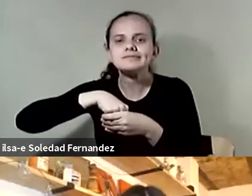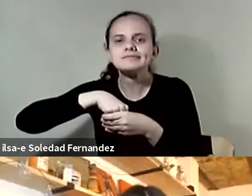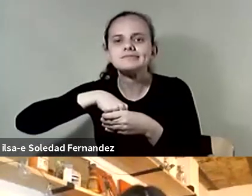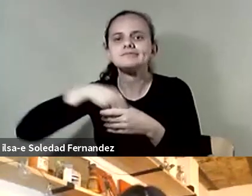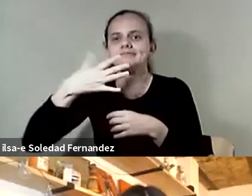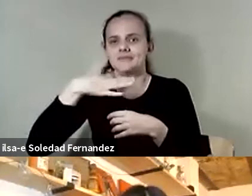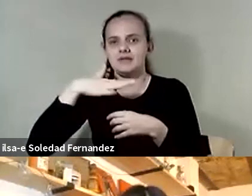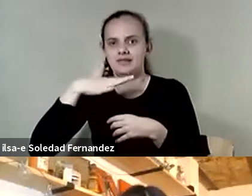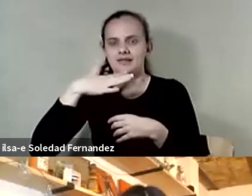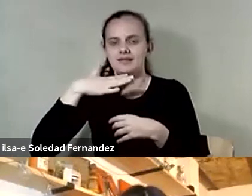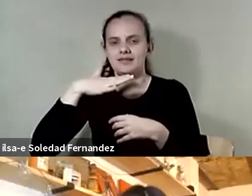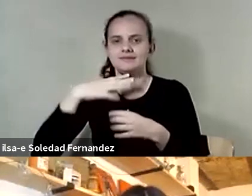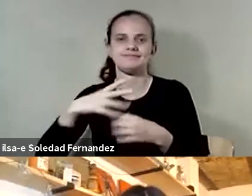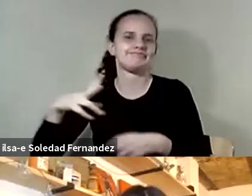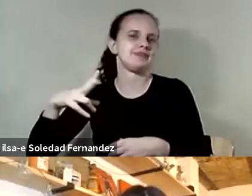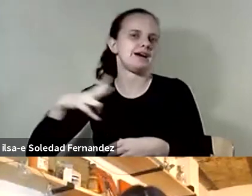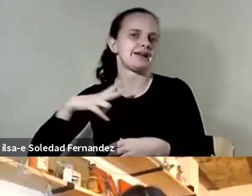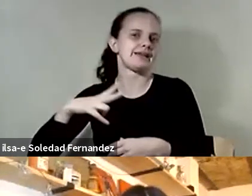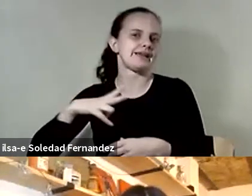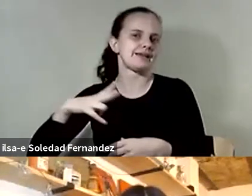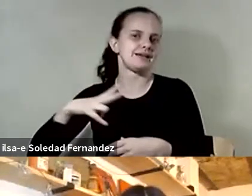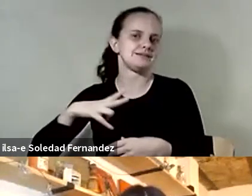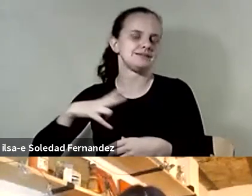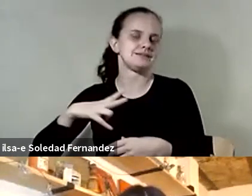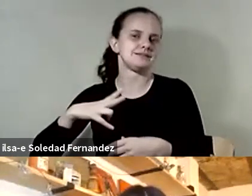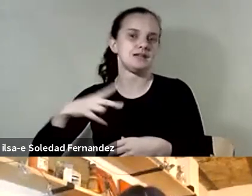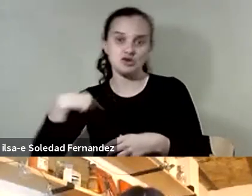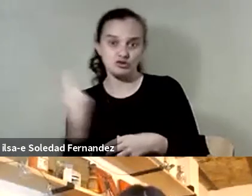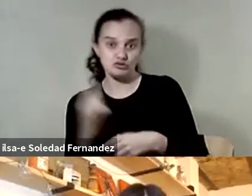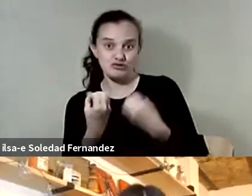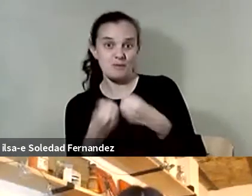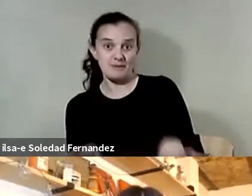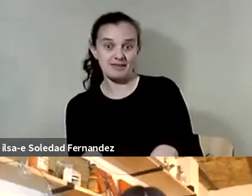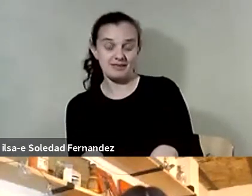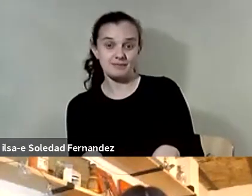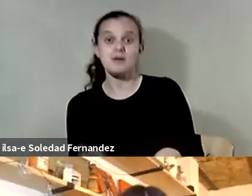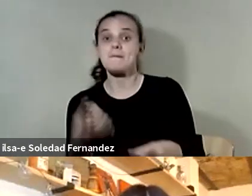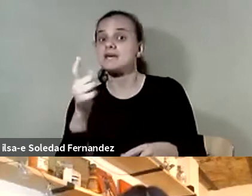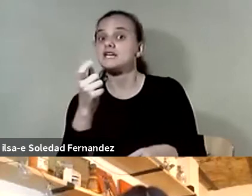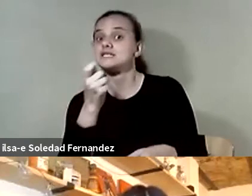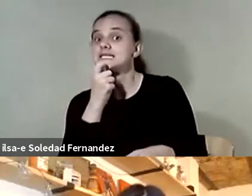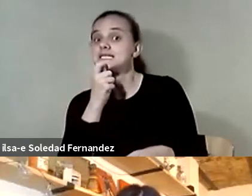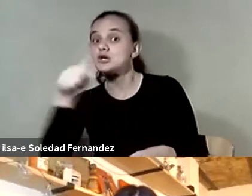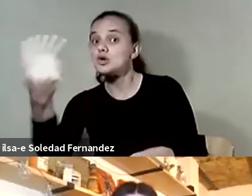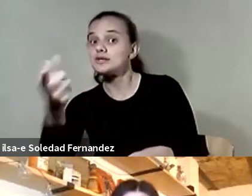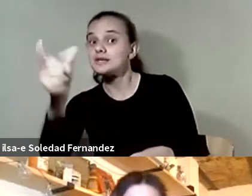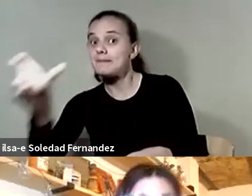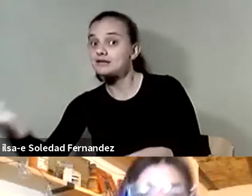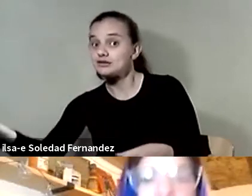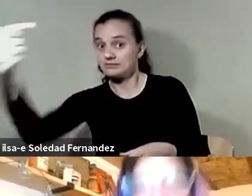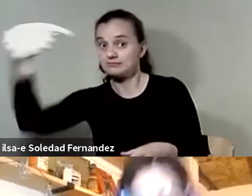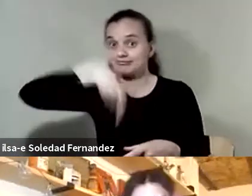hay mucha riqueza que nosotros perdemos cuando otras personas distintas a nosotros no están en nuestros